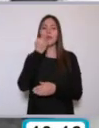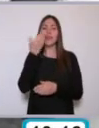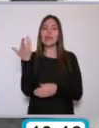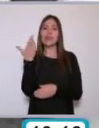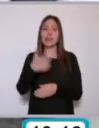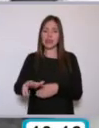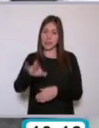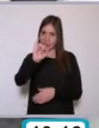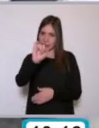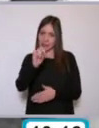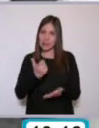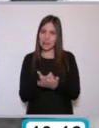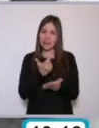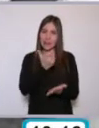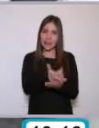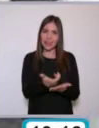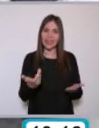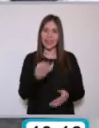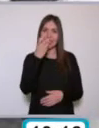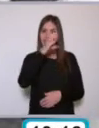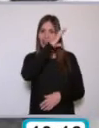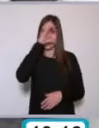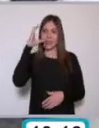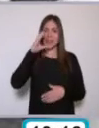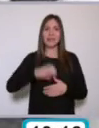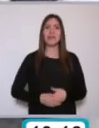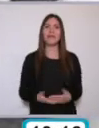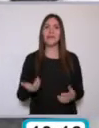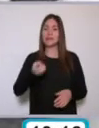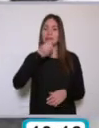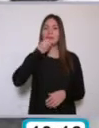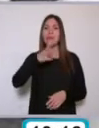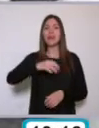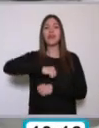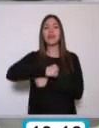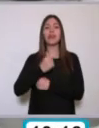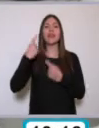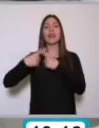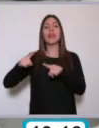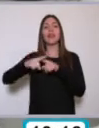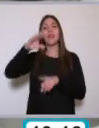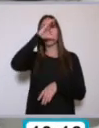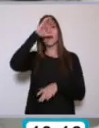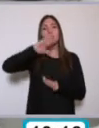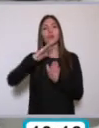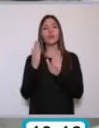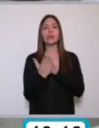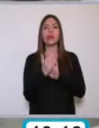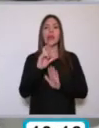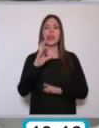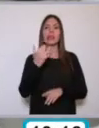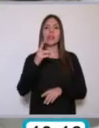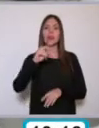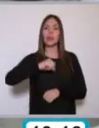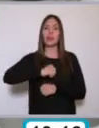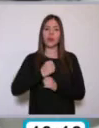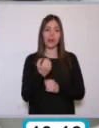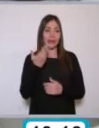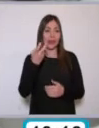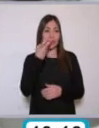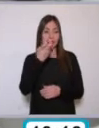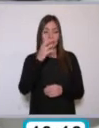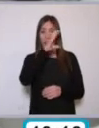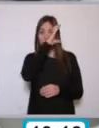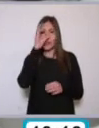Sí, claro. Oye, es importante tener como todo este archivo histórico ya en fotografía. Mira Claro, esa foto, claro. Vania. Esa